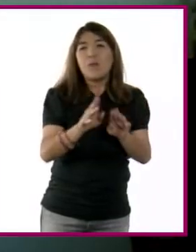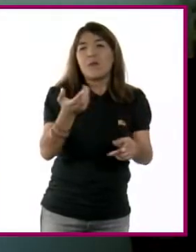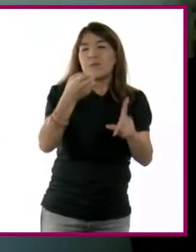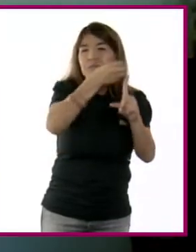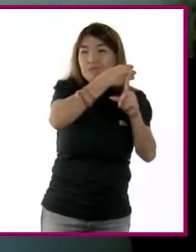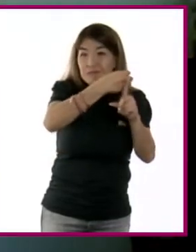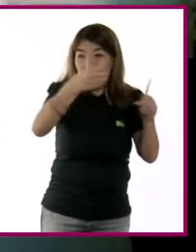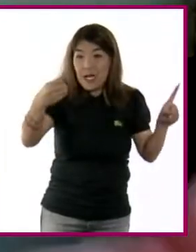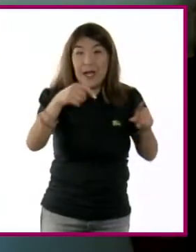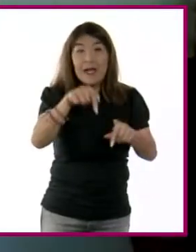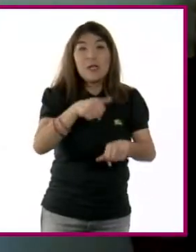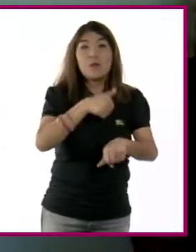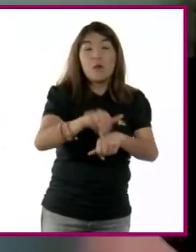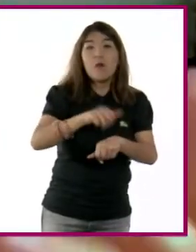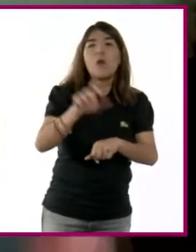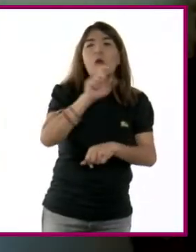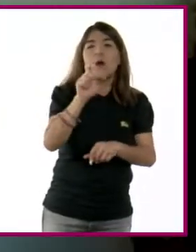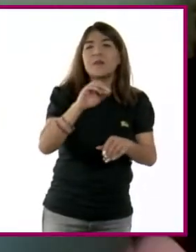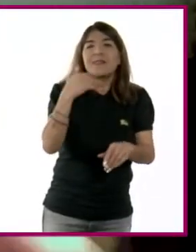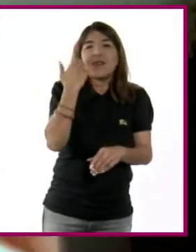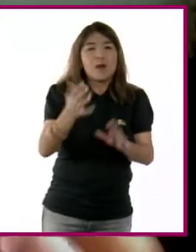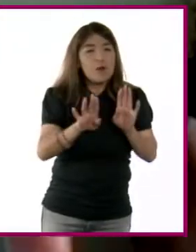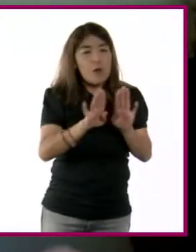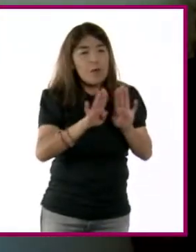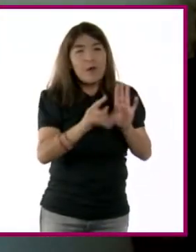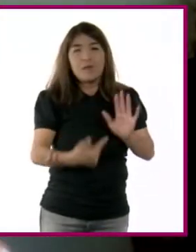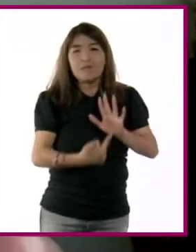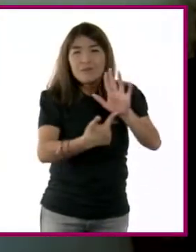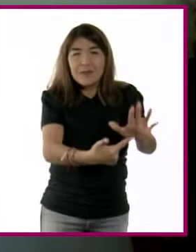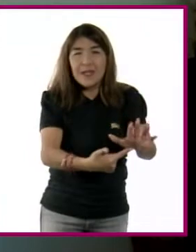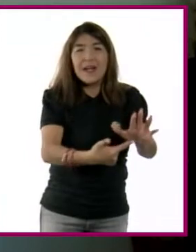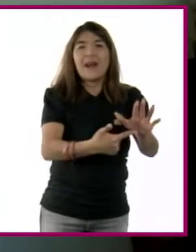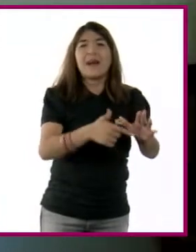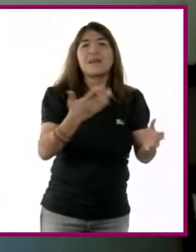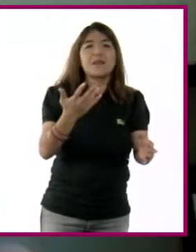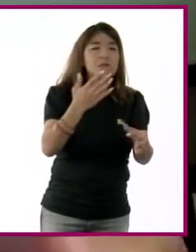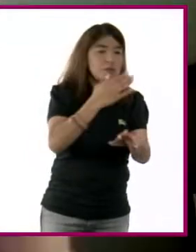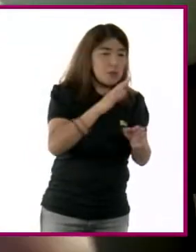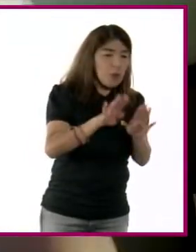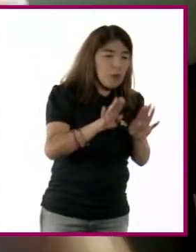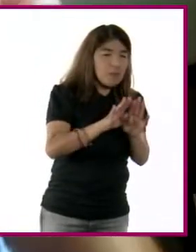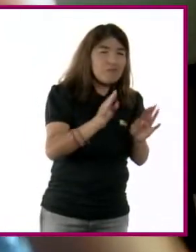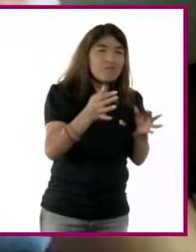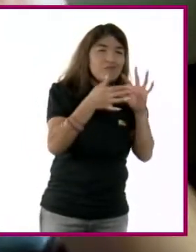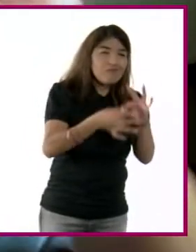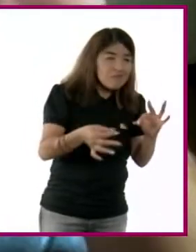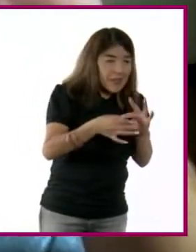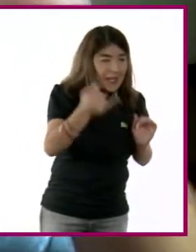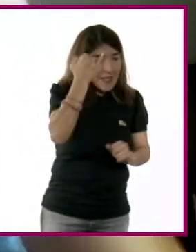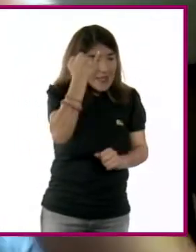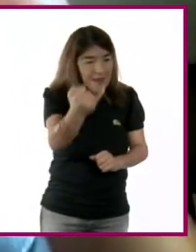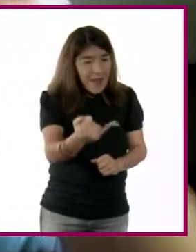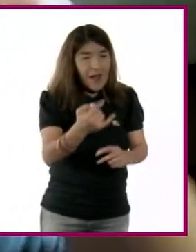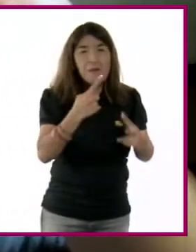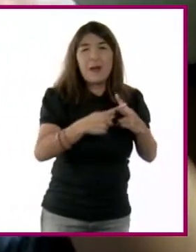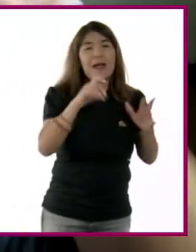que existen cuando estamos tratando de expresar una idea o de establecer un argumento, ¿no? O sea, por ejemplo,